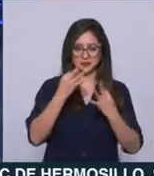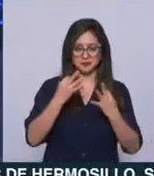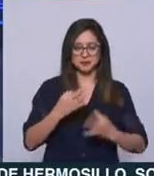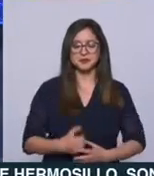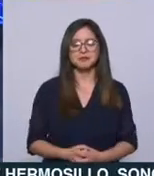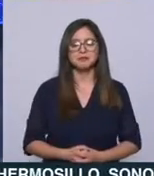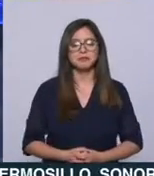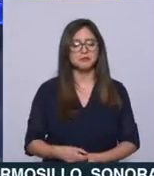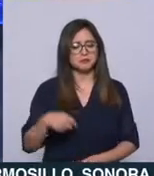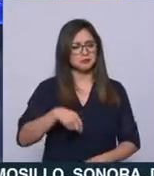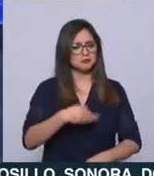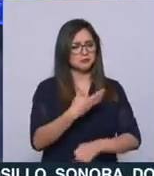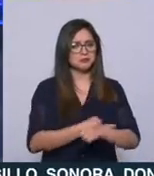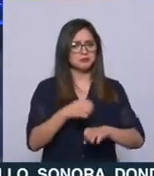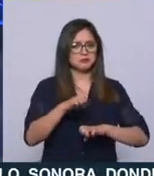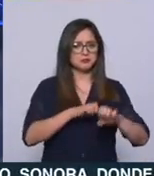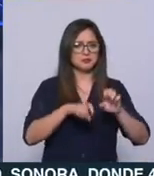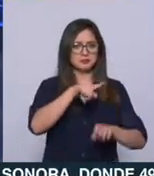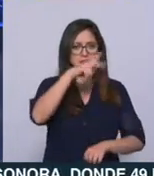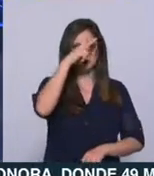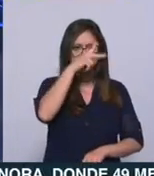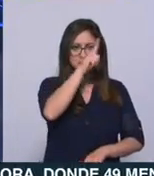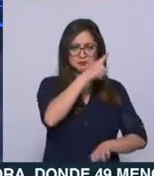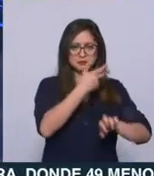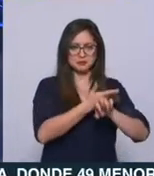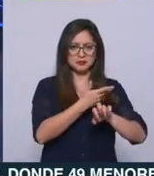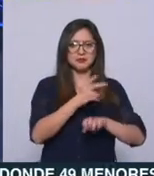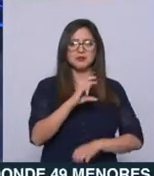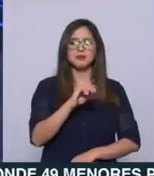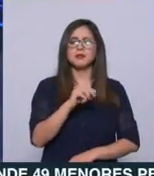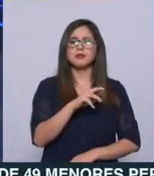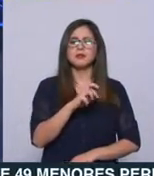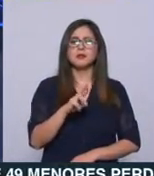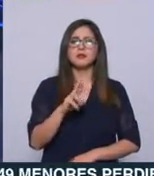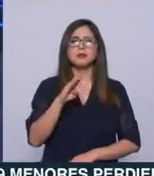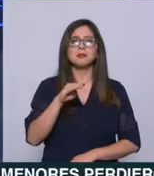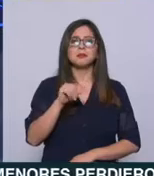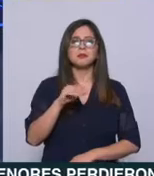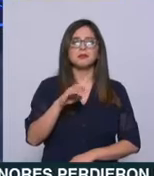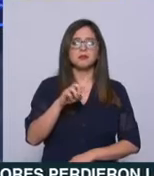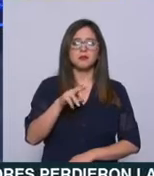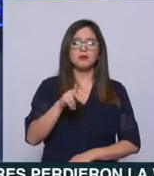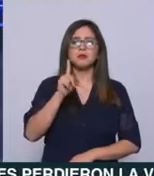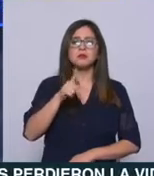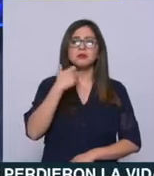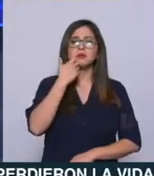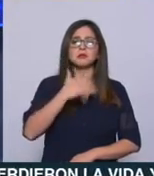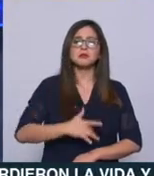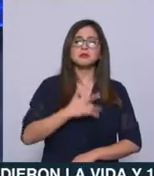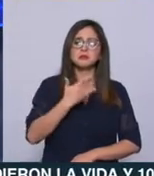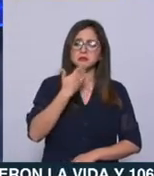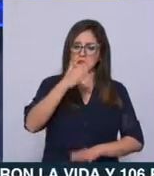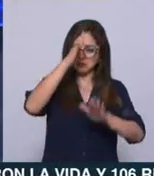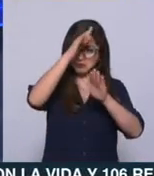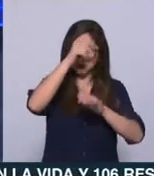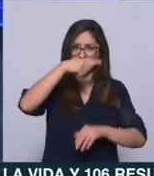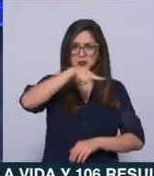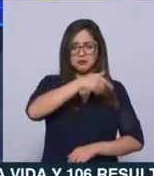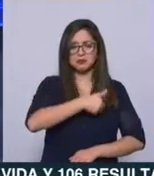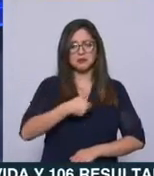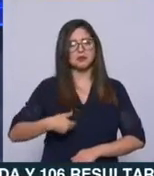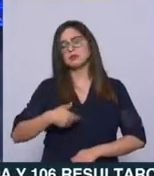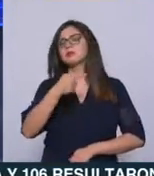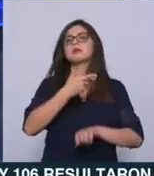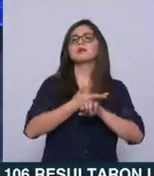Esta tarde, desde la Embajada de México en Estados Unidos, el canciller Marcelo Ebrard se mostró optimista de lograr un acuerdo con la administración de Trump para evitar la